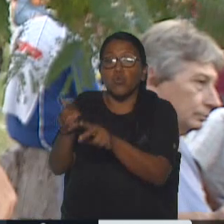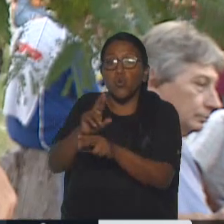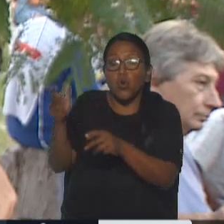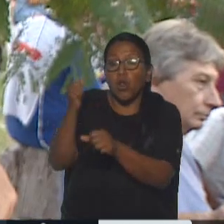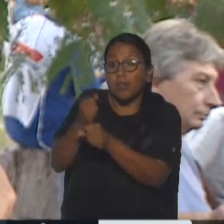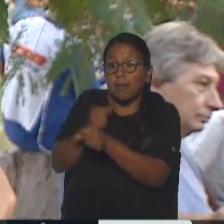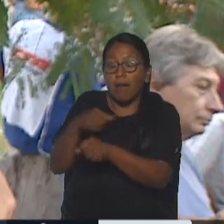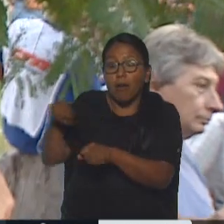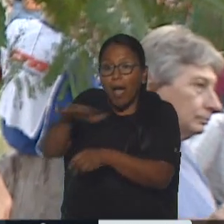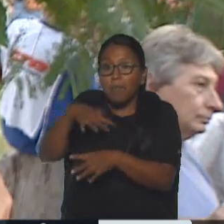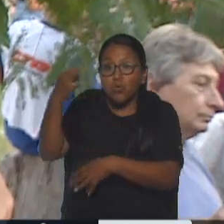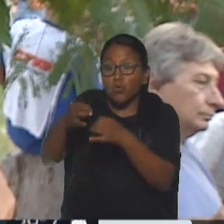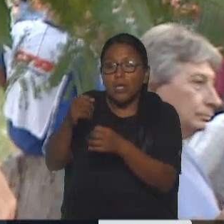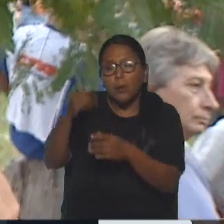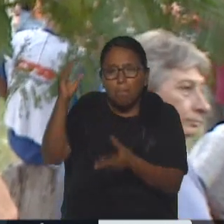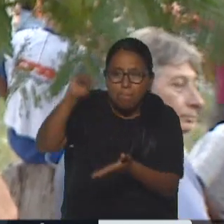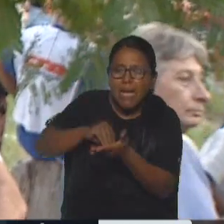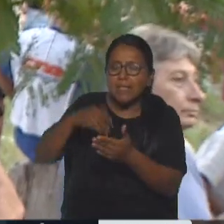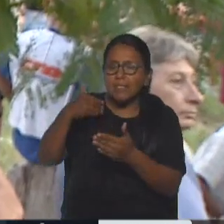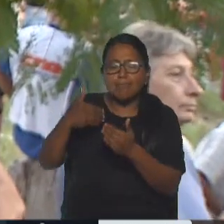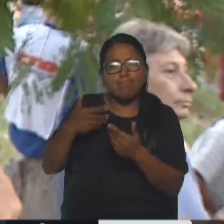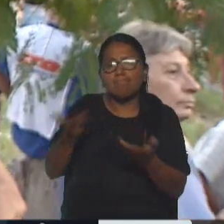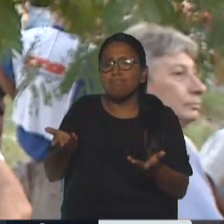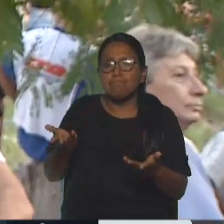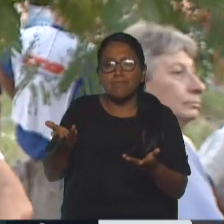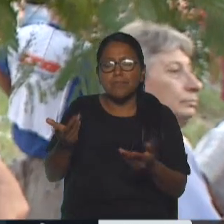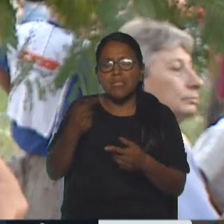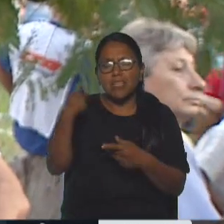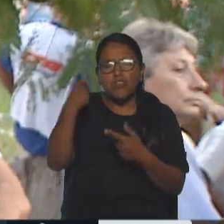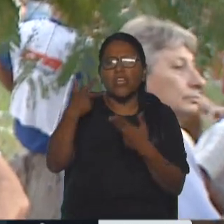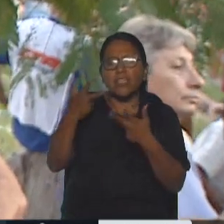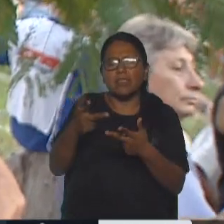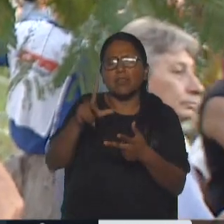poder judicial, sino que van mucho más allá de eso, y eso es lo que marcamos cuando hablamos del lawfare.